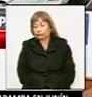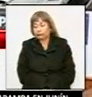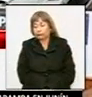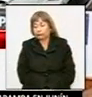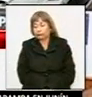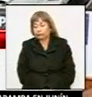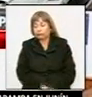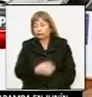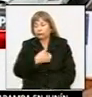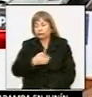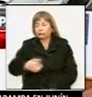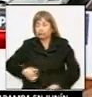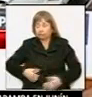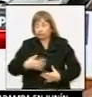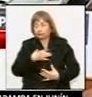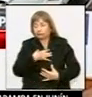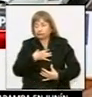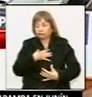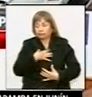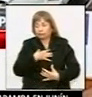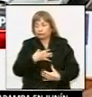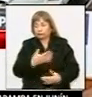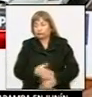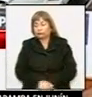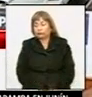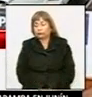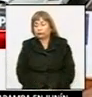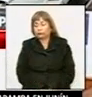Presidente, me incomoda.